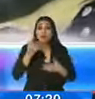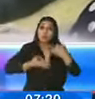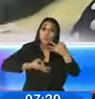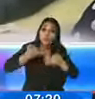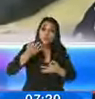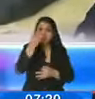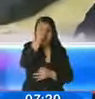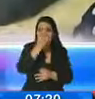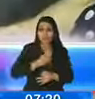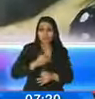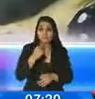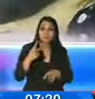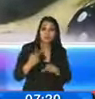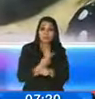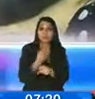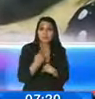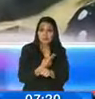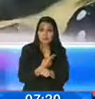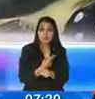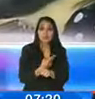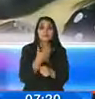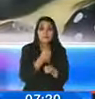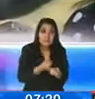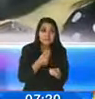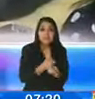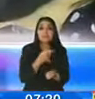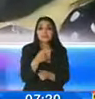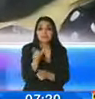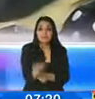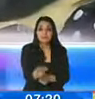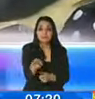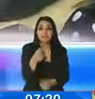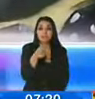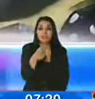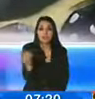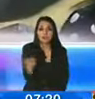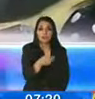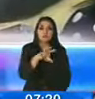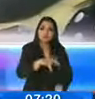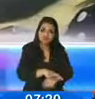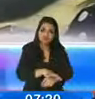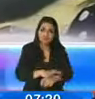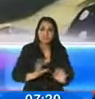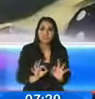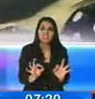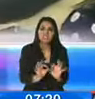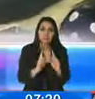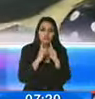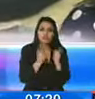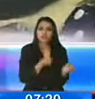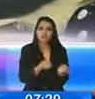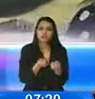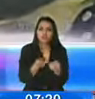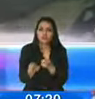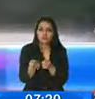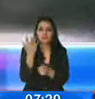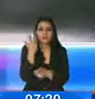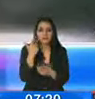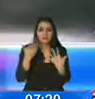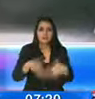por segunda vez va a insistir en que el señor Villavicencio se ponga este dispositivo, para lo cual también ha señalado la fecha.